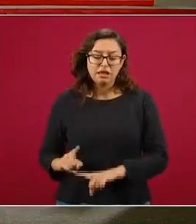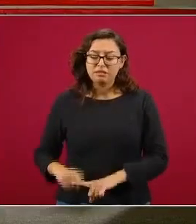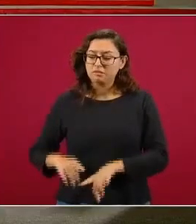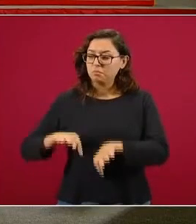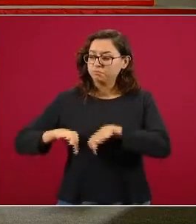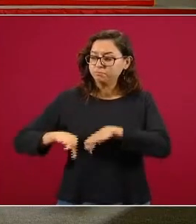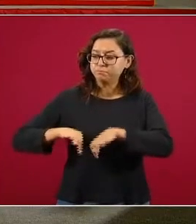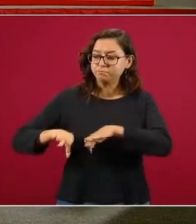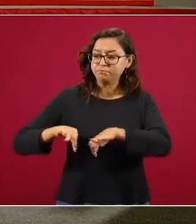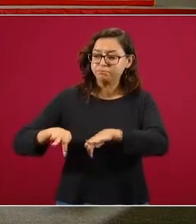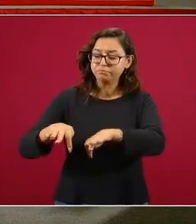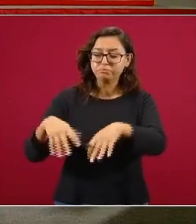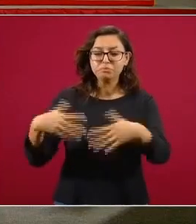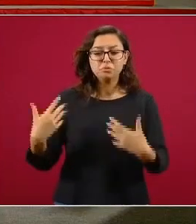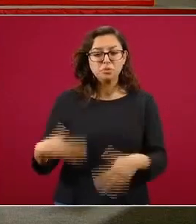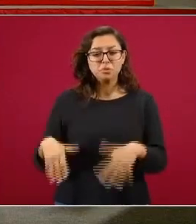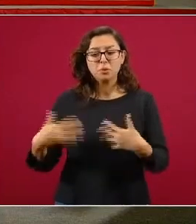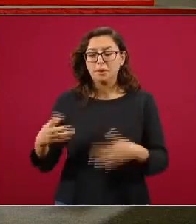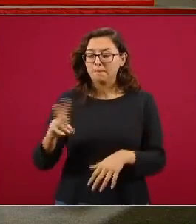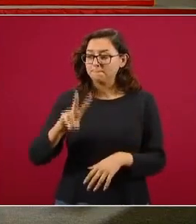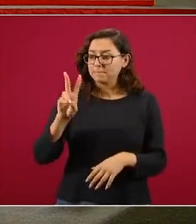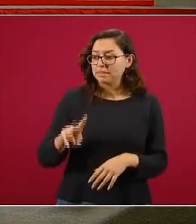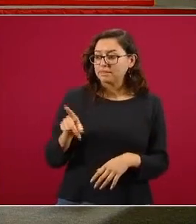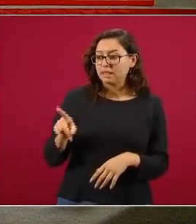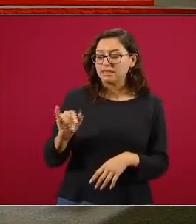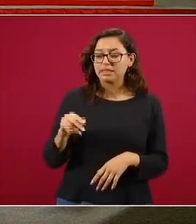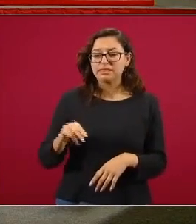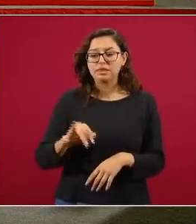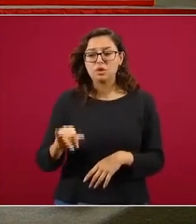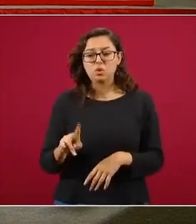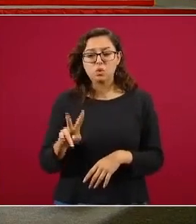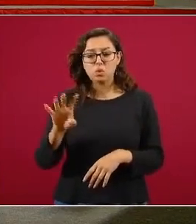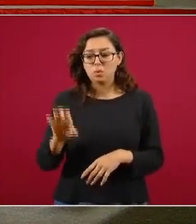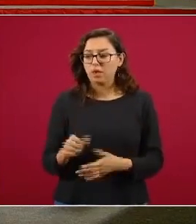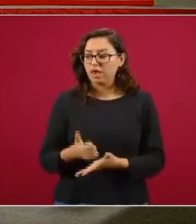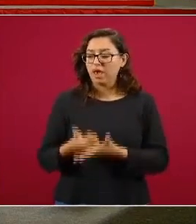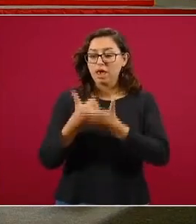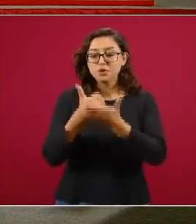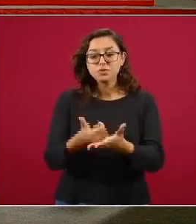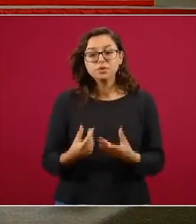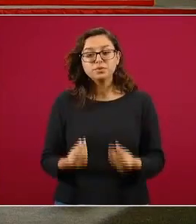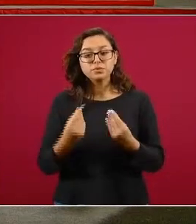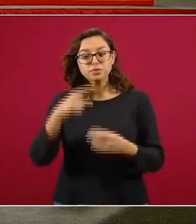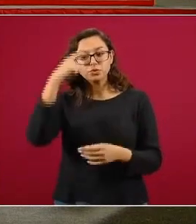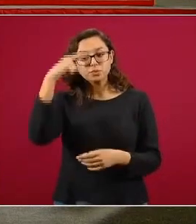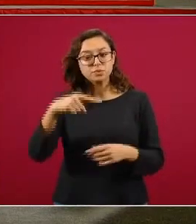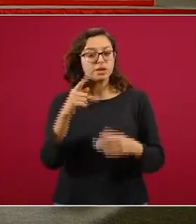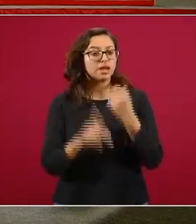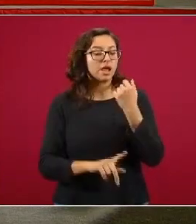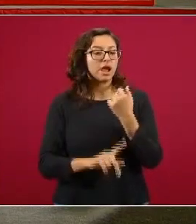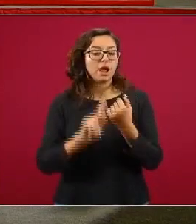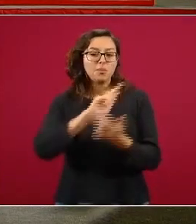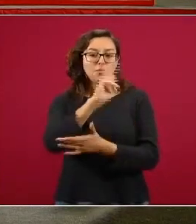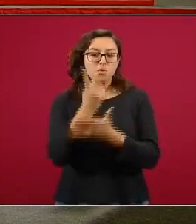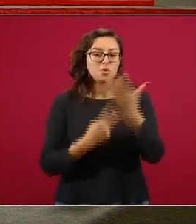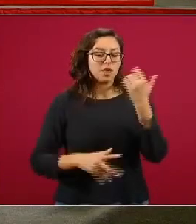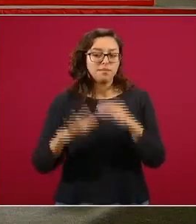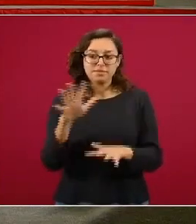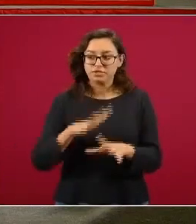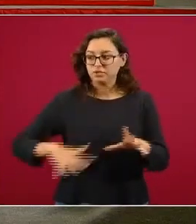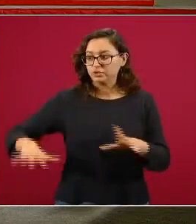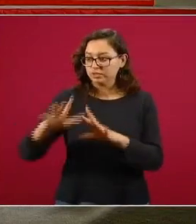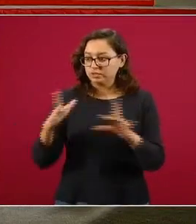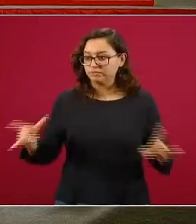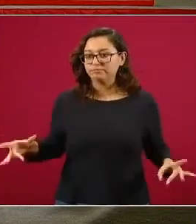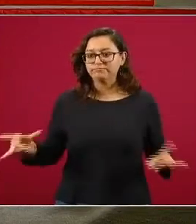apreciado mucho la contribución del Instituto Mexicano de la Juventud para enlazar los distintos programas sociales del gobierno con una